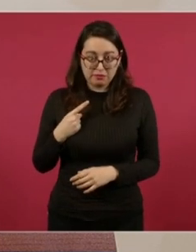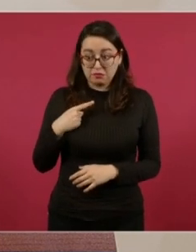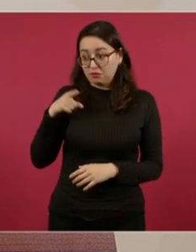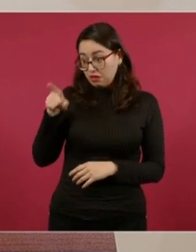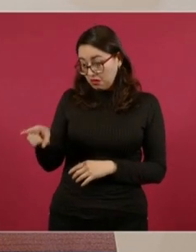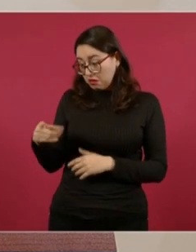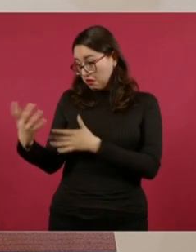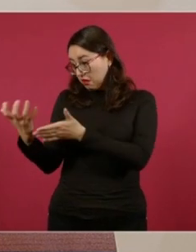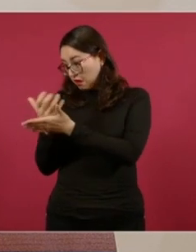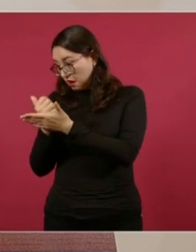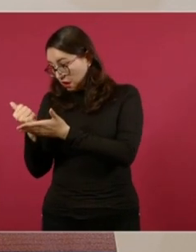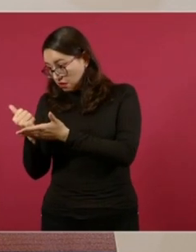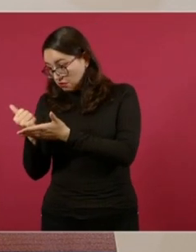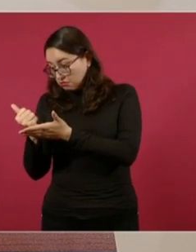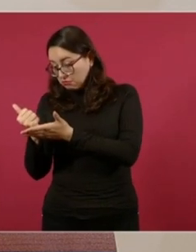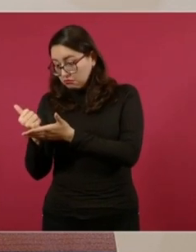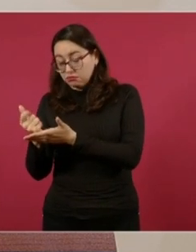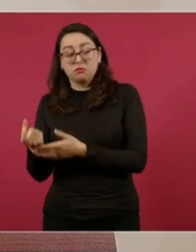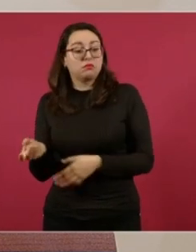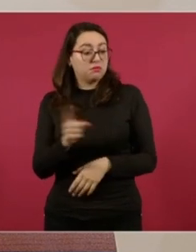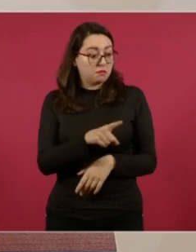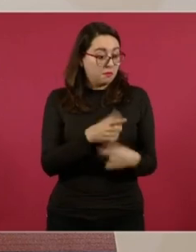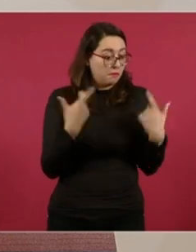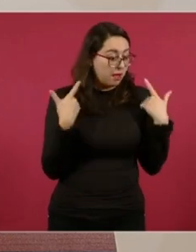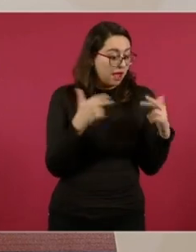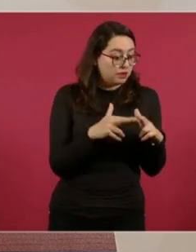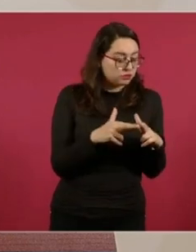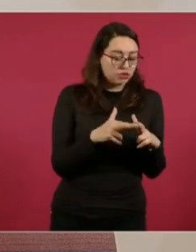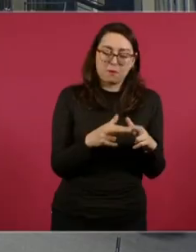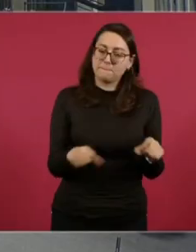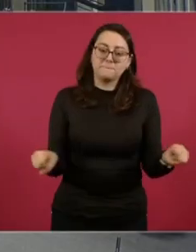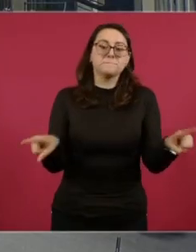menos que lo que gana